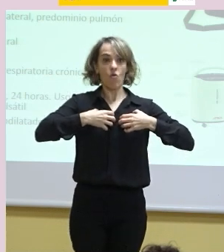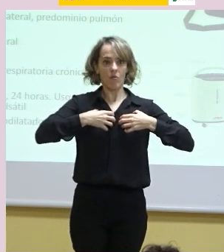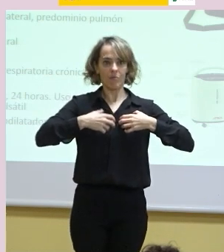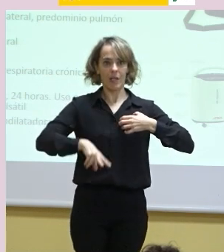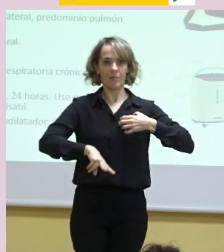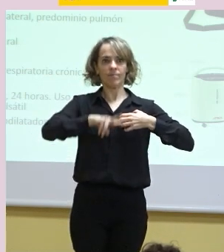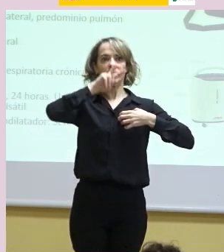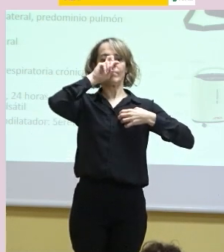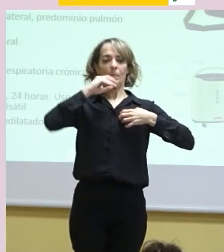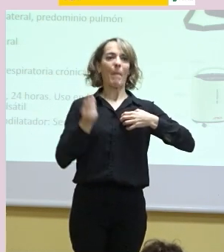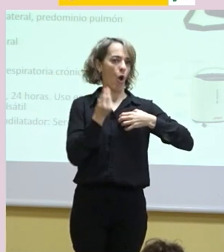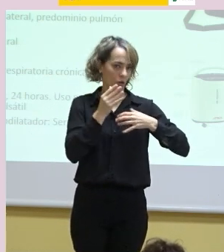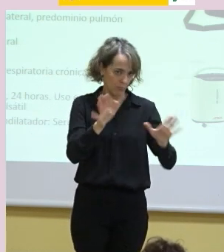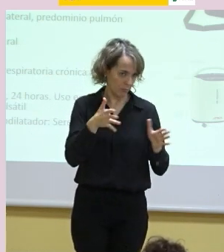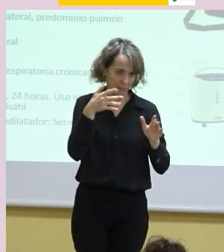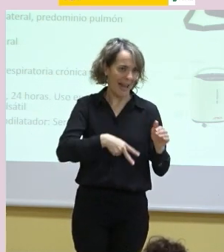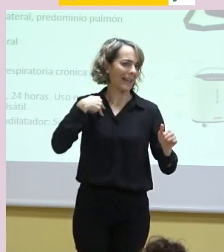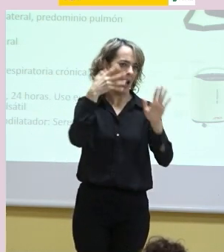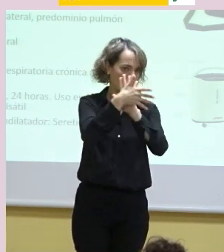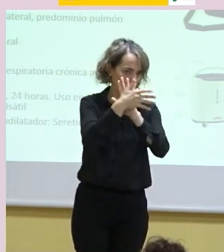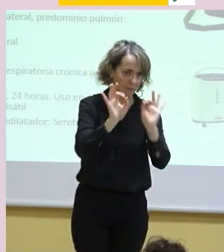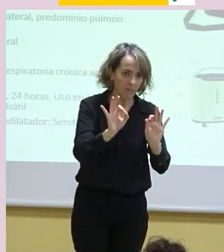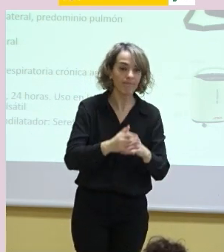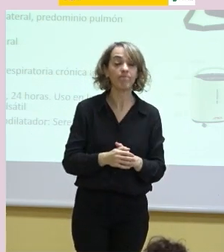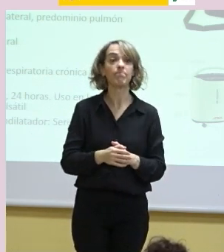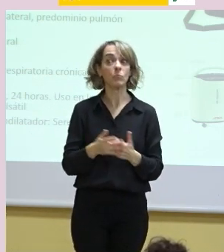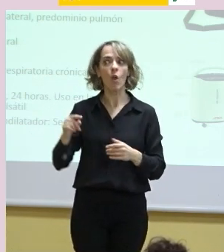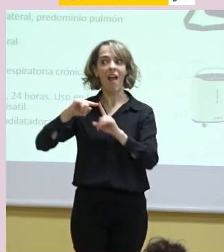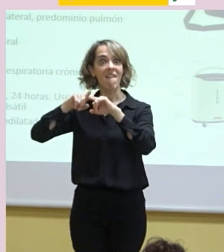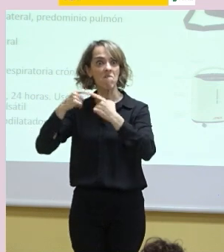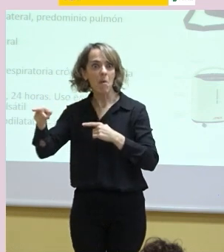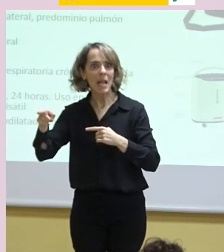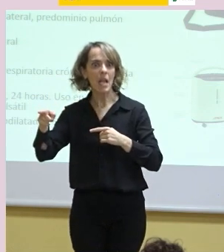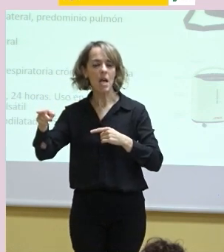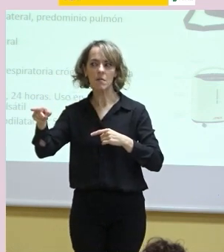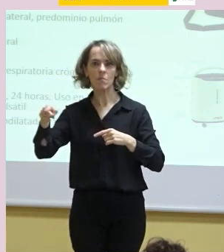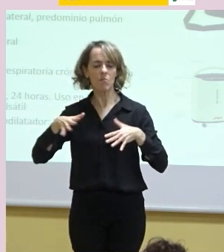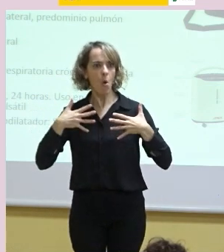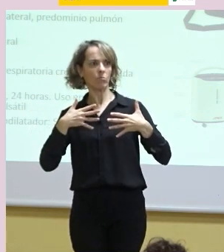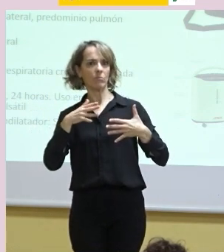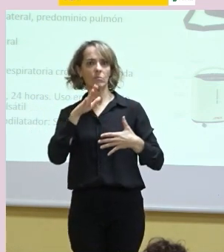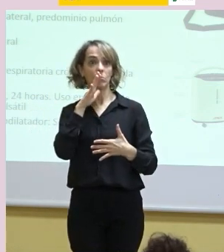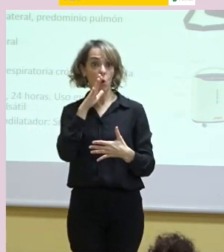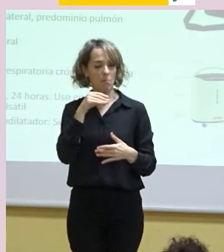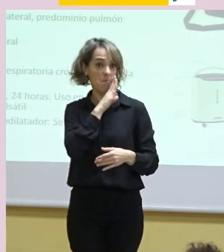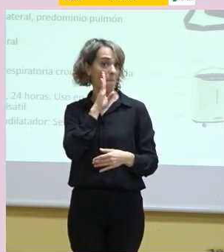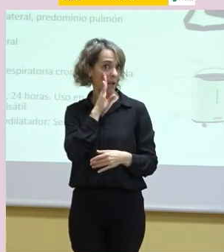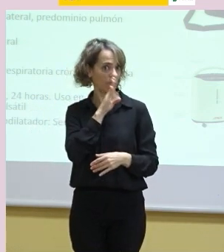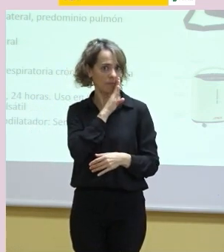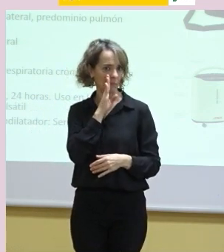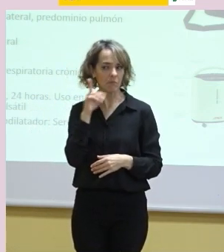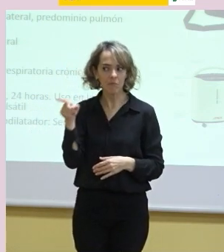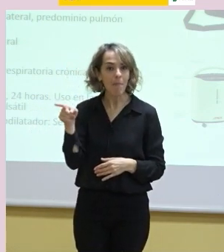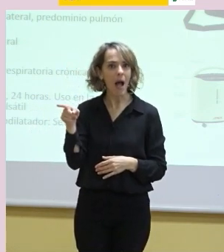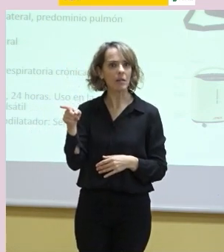a grandes rasgos. Entonces, lo que le sorprendió a la familia de este paciente, en este caso la madre de este paciente